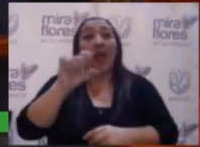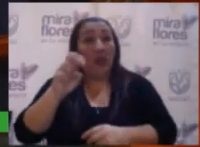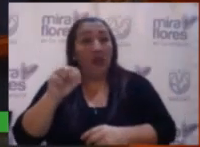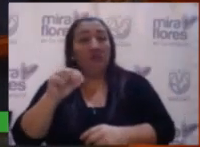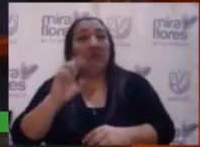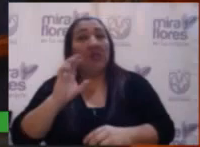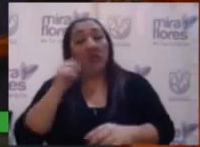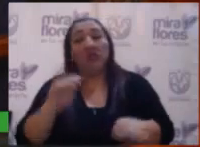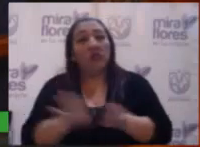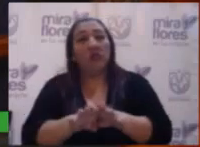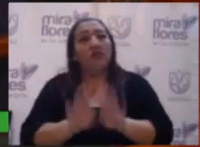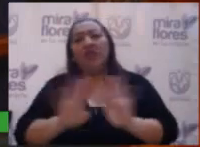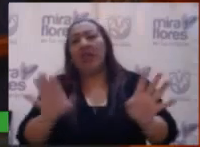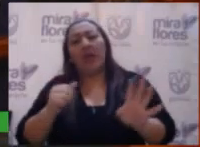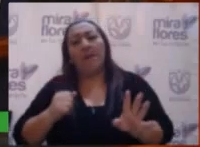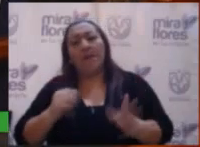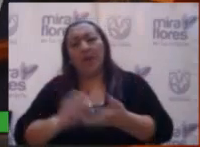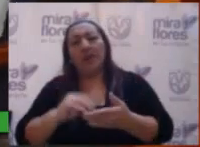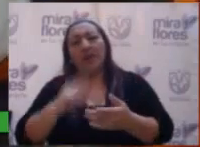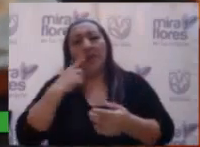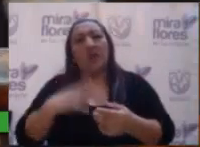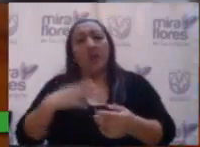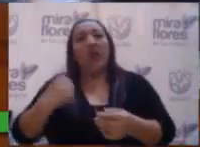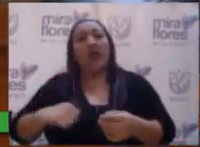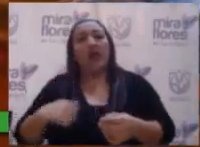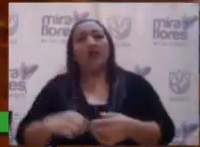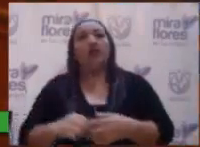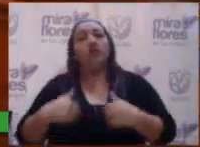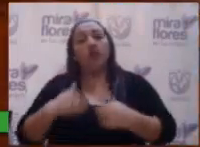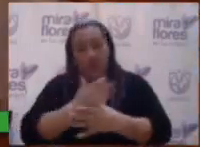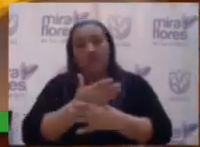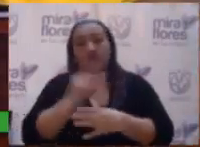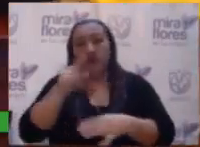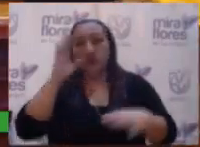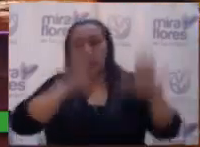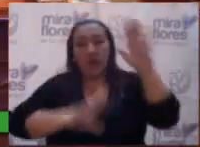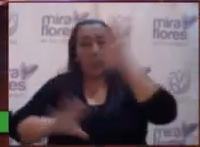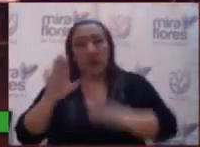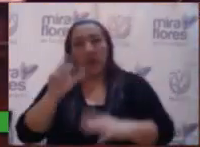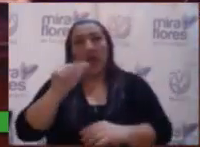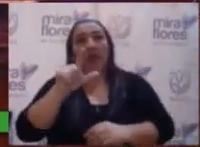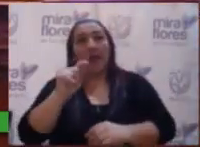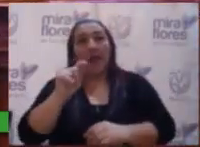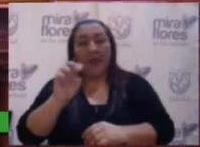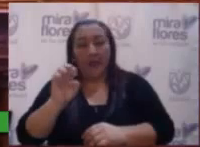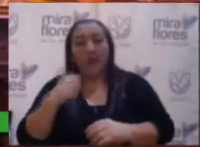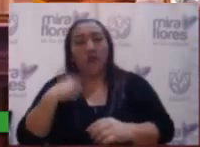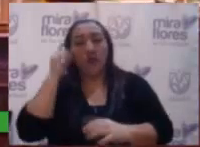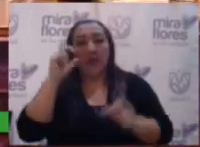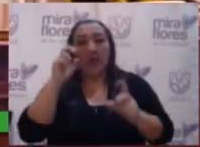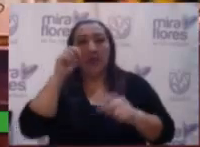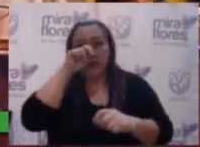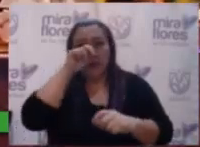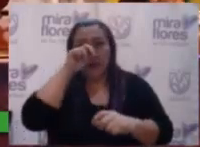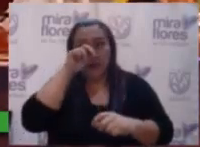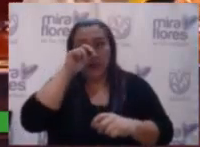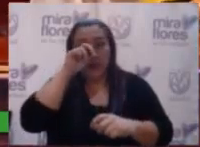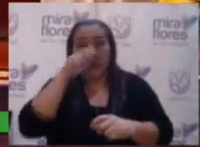ese estado tiene alcalde Gracias muy bien muchas gracias comparto su preocupación señor de albertis es un tema que nosotros